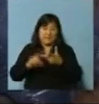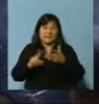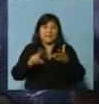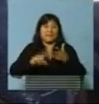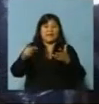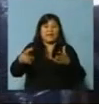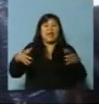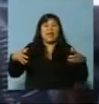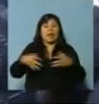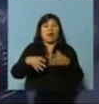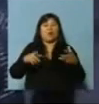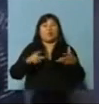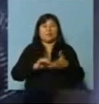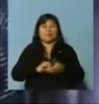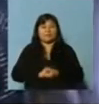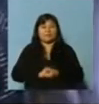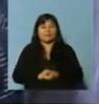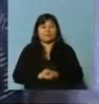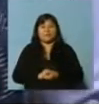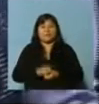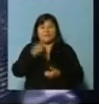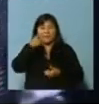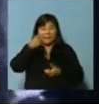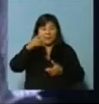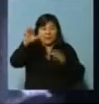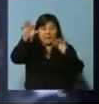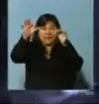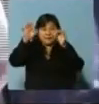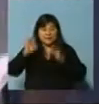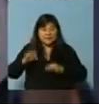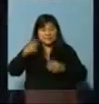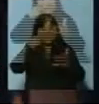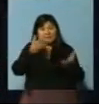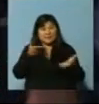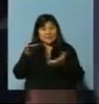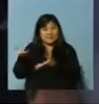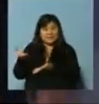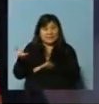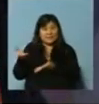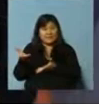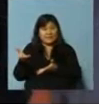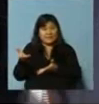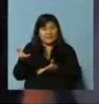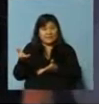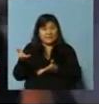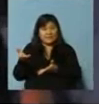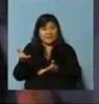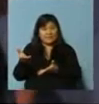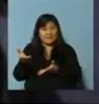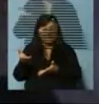y de la comunidad. Se descubre entonces la placa, que reza